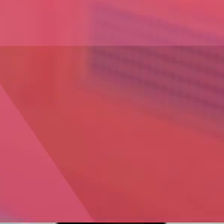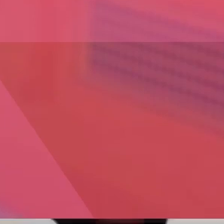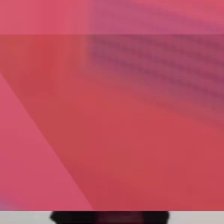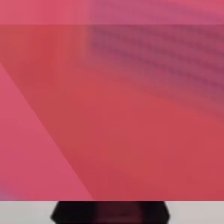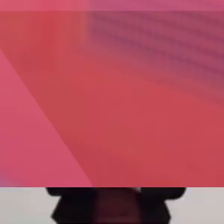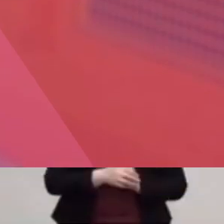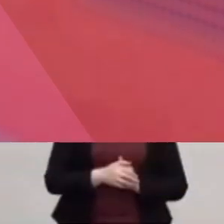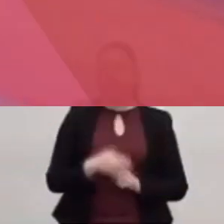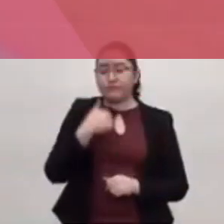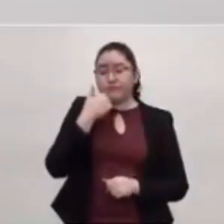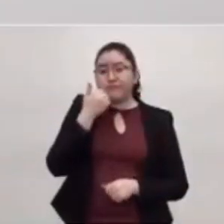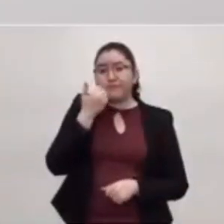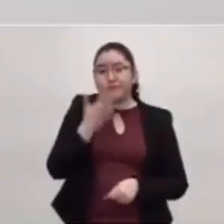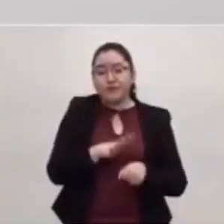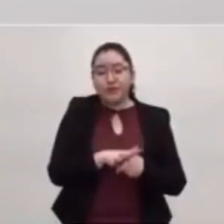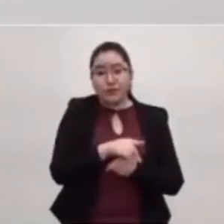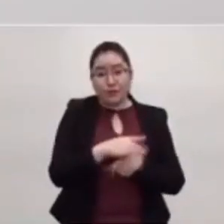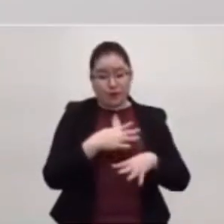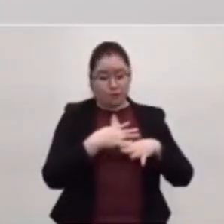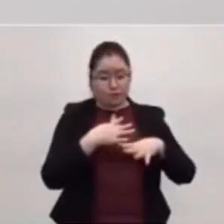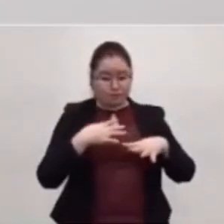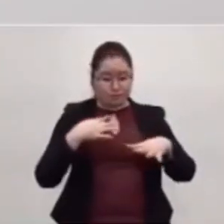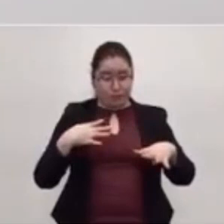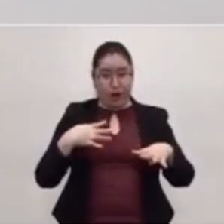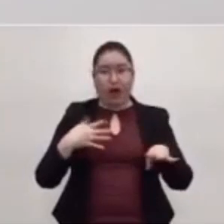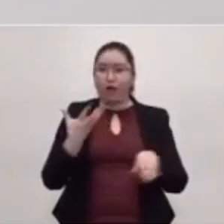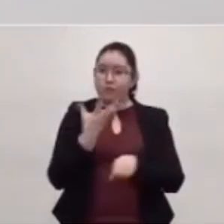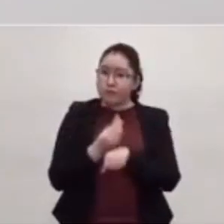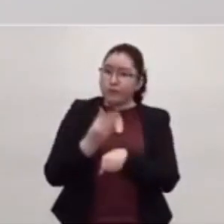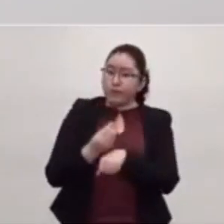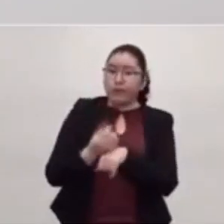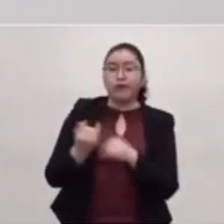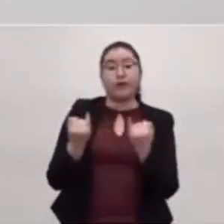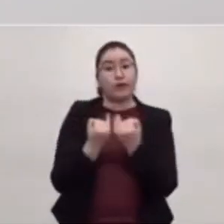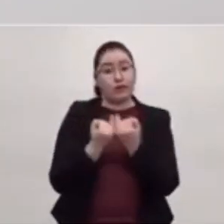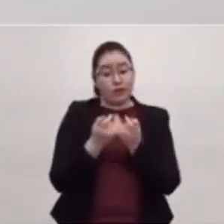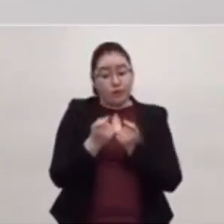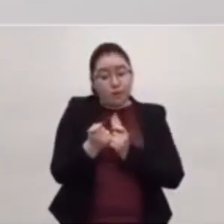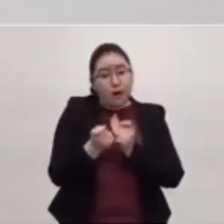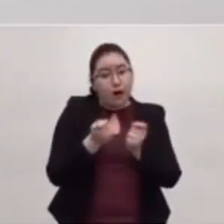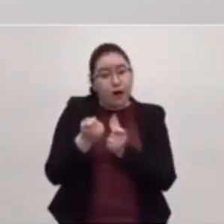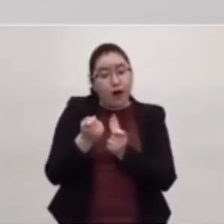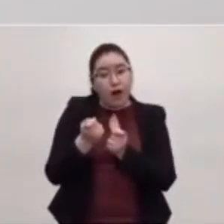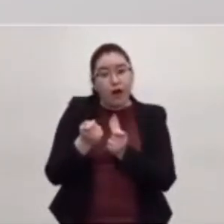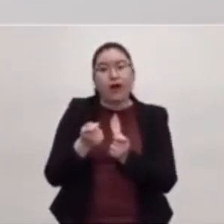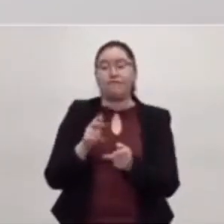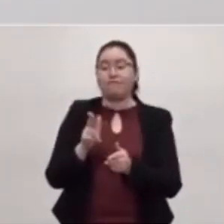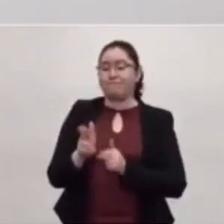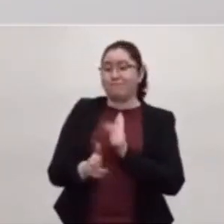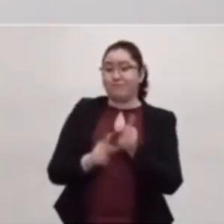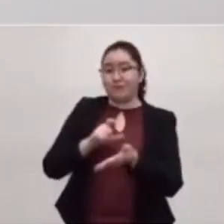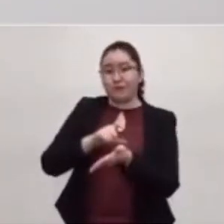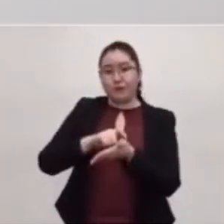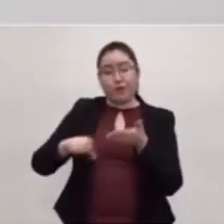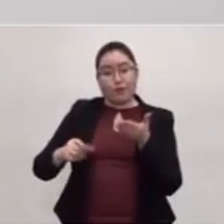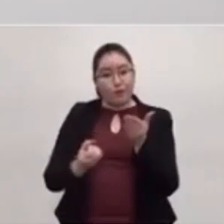la renovación tanto de la vía como del sistema de control, como la compra de nuevos trenes en un nuevo